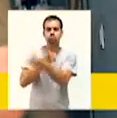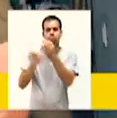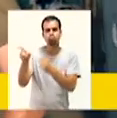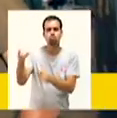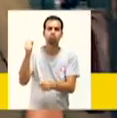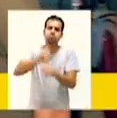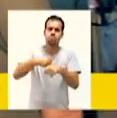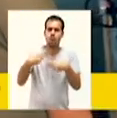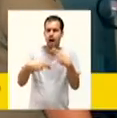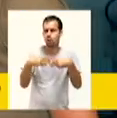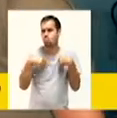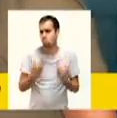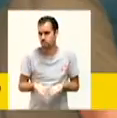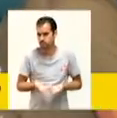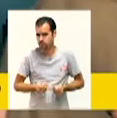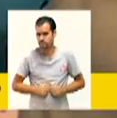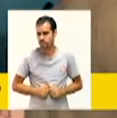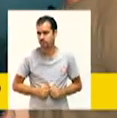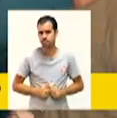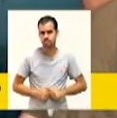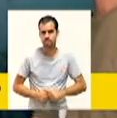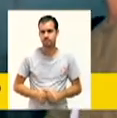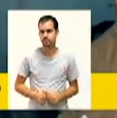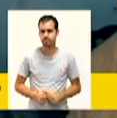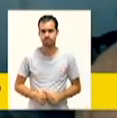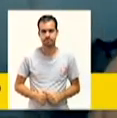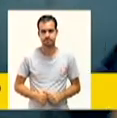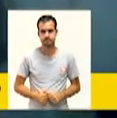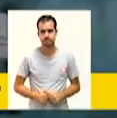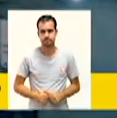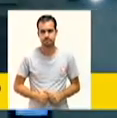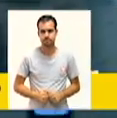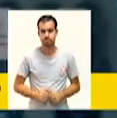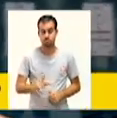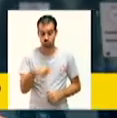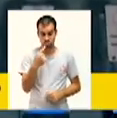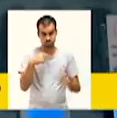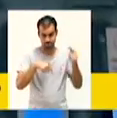aquí. Nosotros aquí reparamos motores